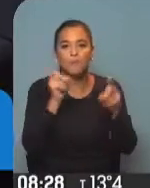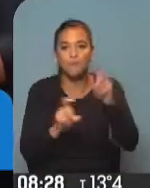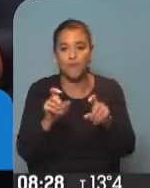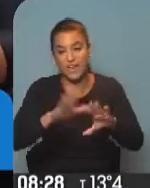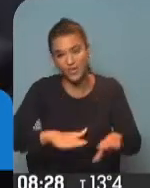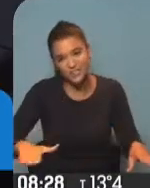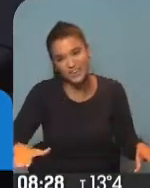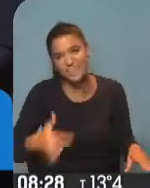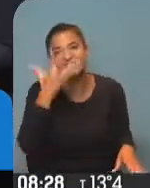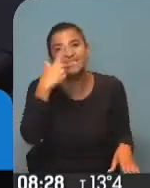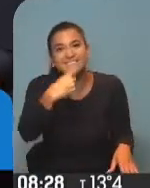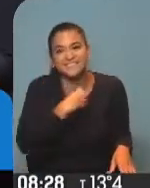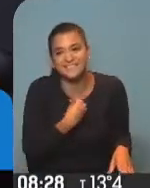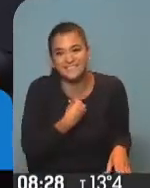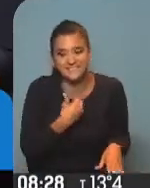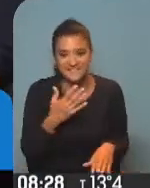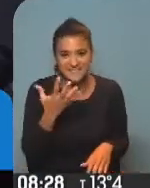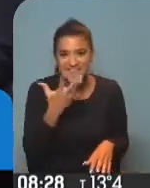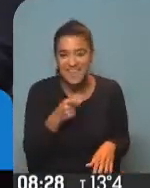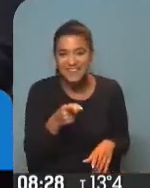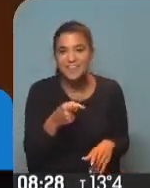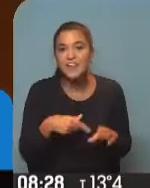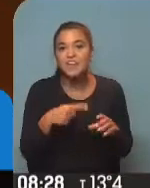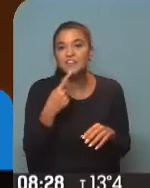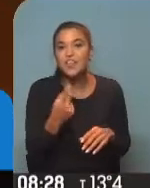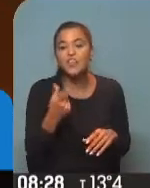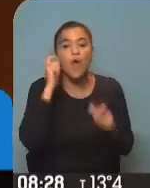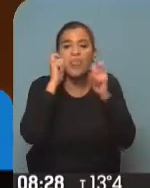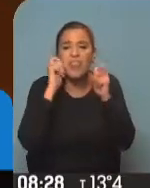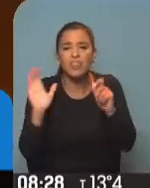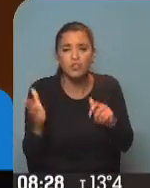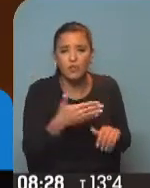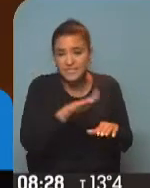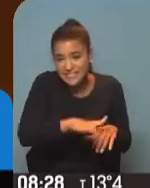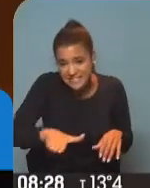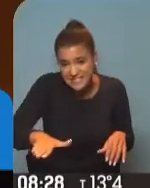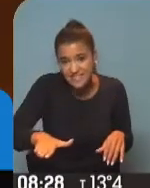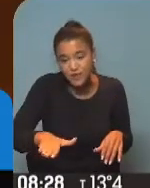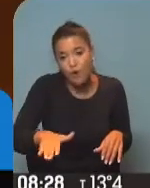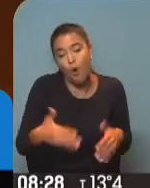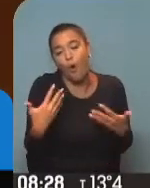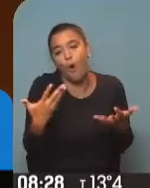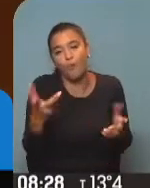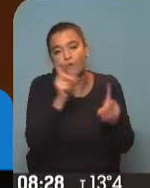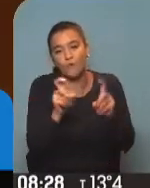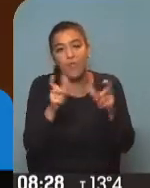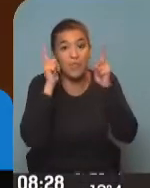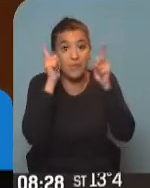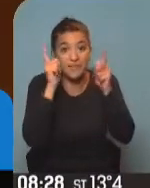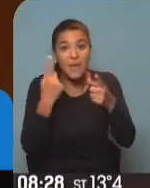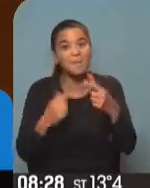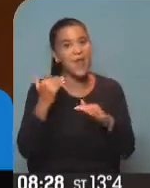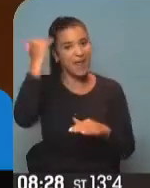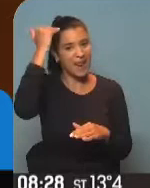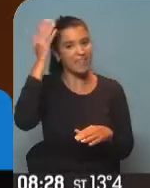chicos yo te diría que es para todas las edades porque el chico se lógicamente con una espuma se divierte pero el